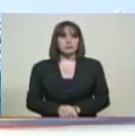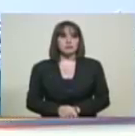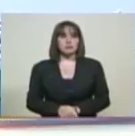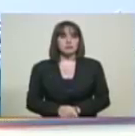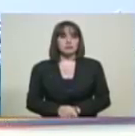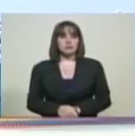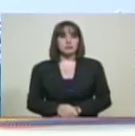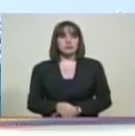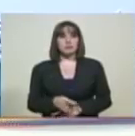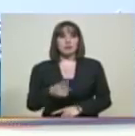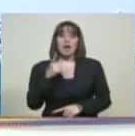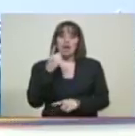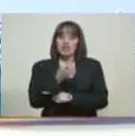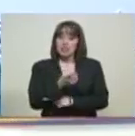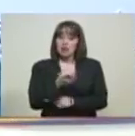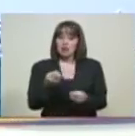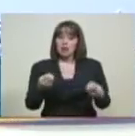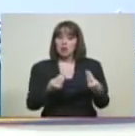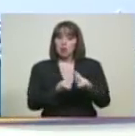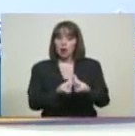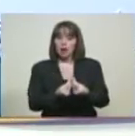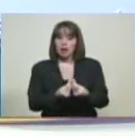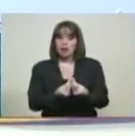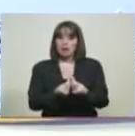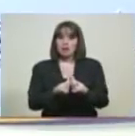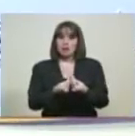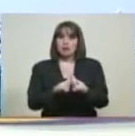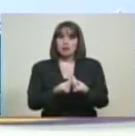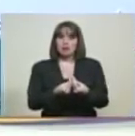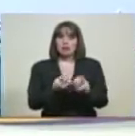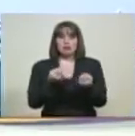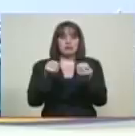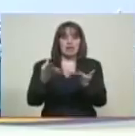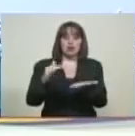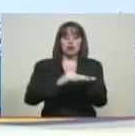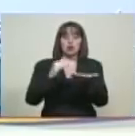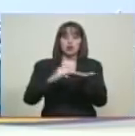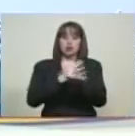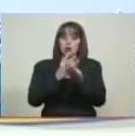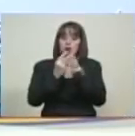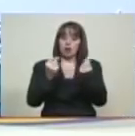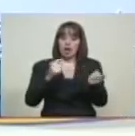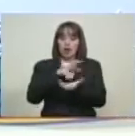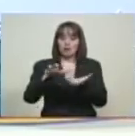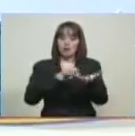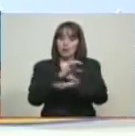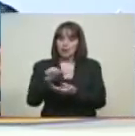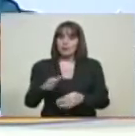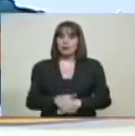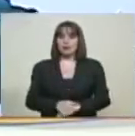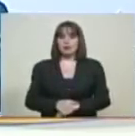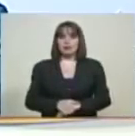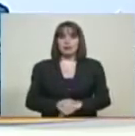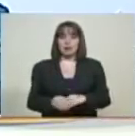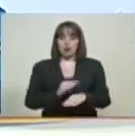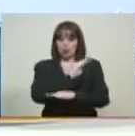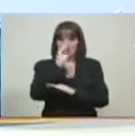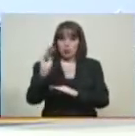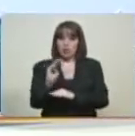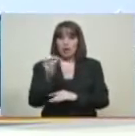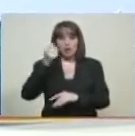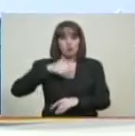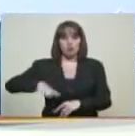tiene que ser compensada con trabajo con soluciones en primer lugar proteger al pueblo